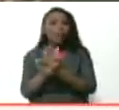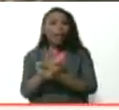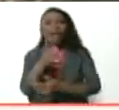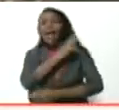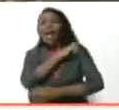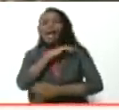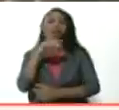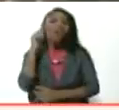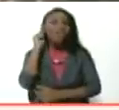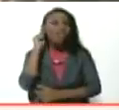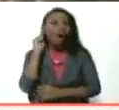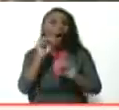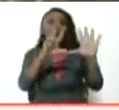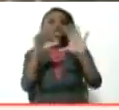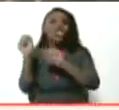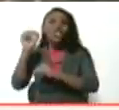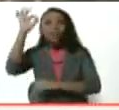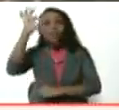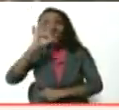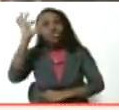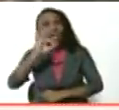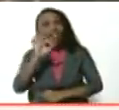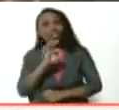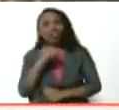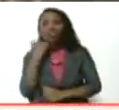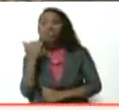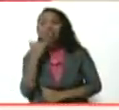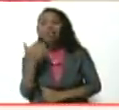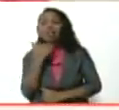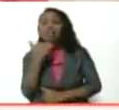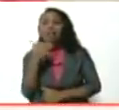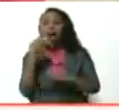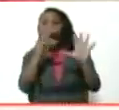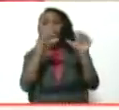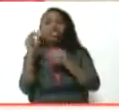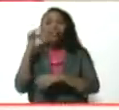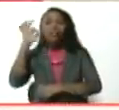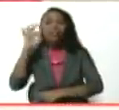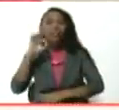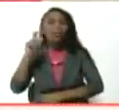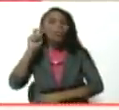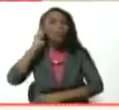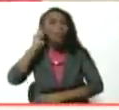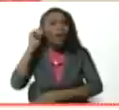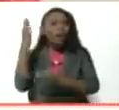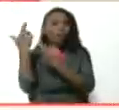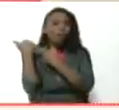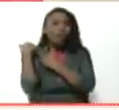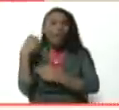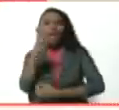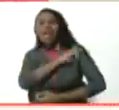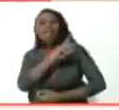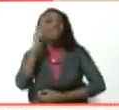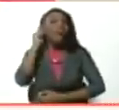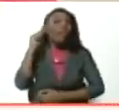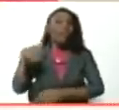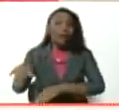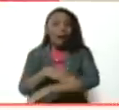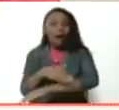jefa. El 80%, ya cercano al 80%, son mujeres, jefas de calle, jefas de